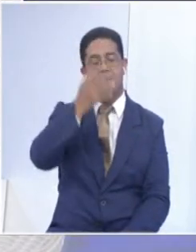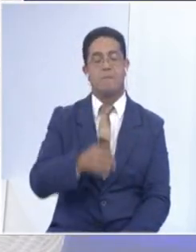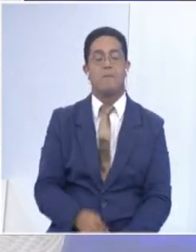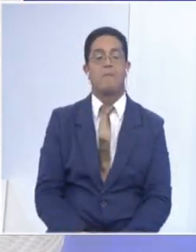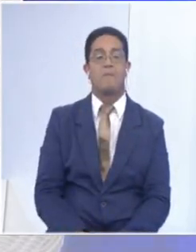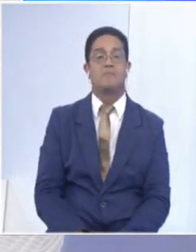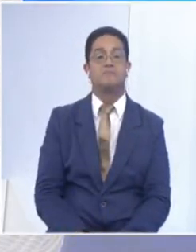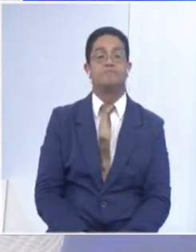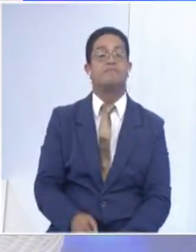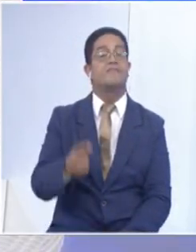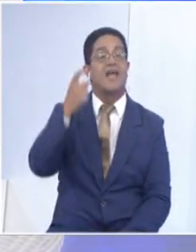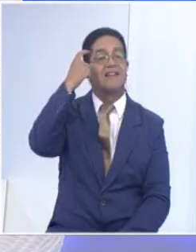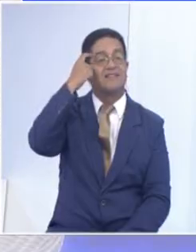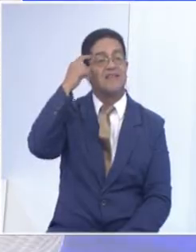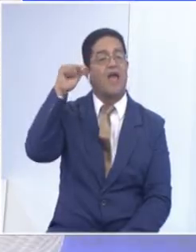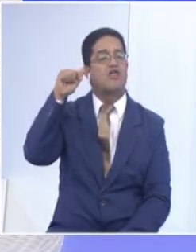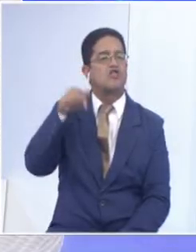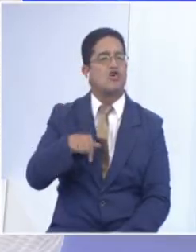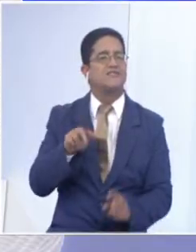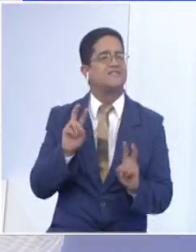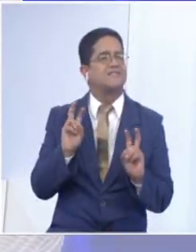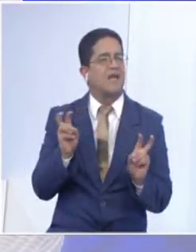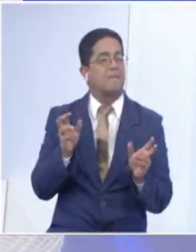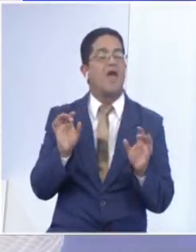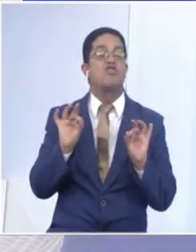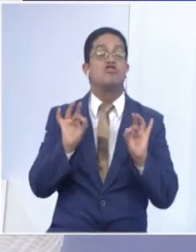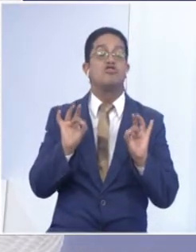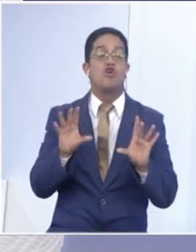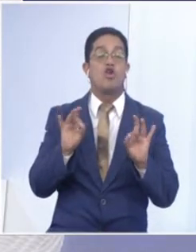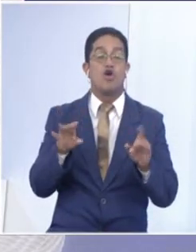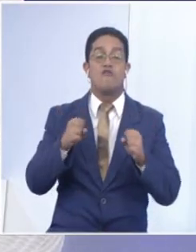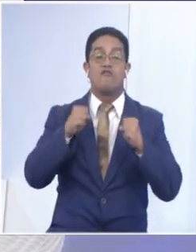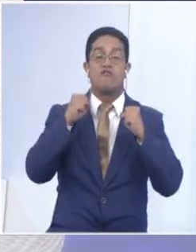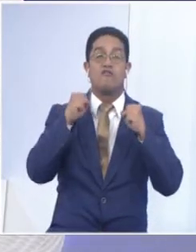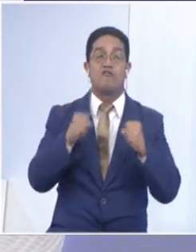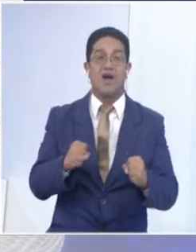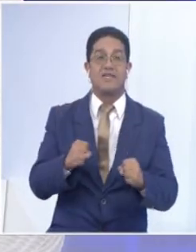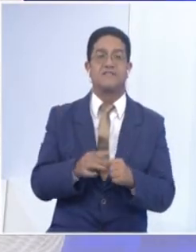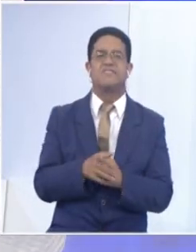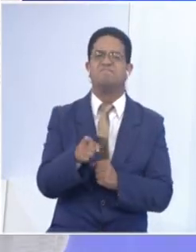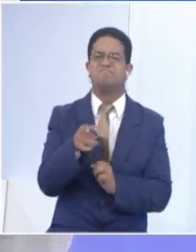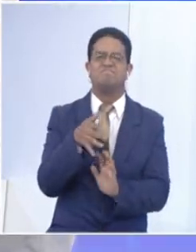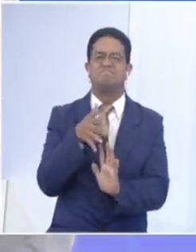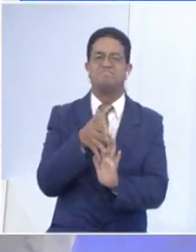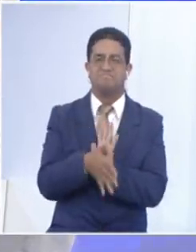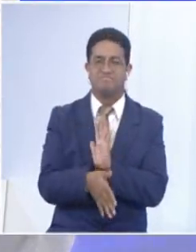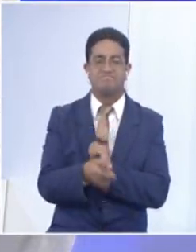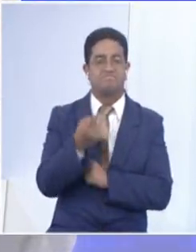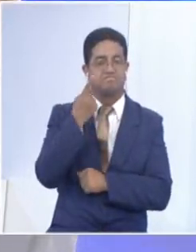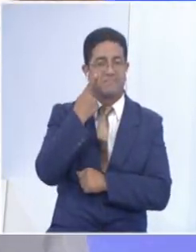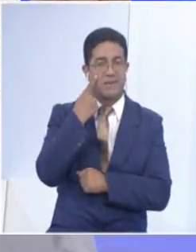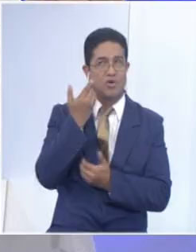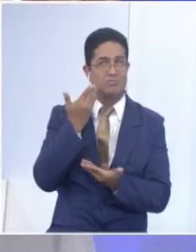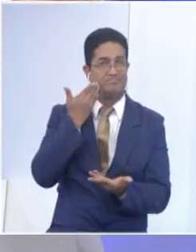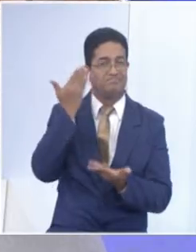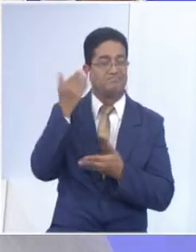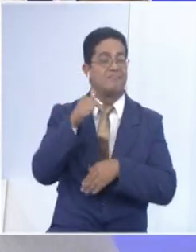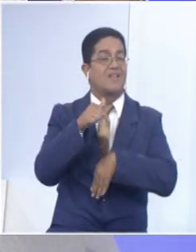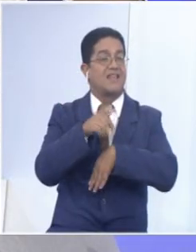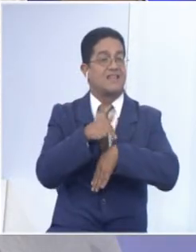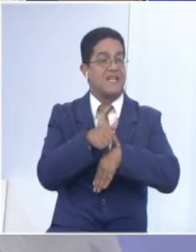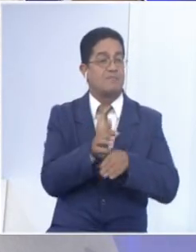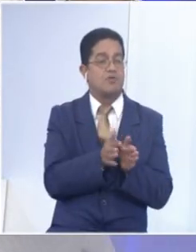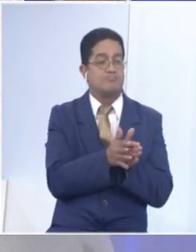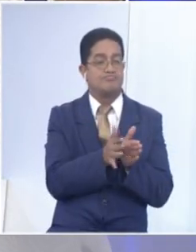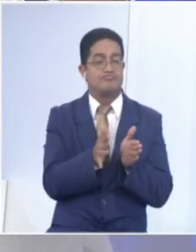Llanos. El día de hoy vamos a hablar sobre dolor crónico en neurología. Vamos a ver de qué se trata. Vemos entonces ese tiempo que